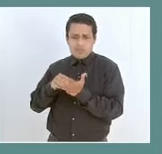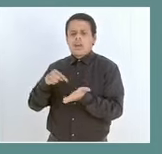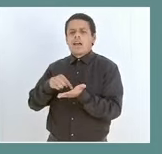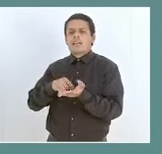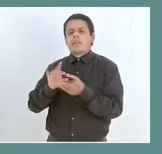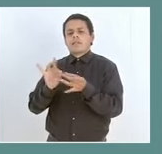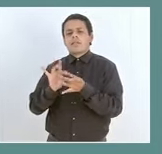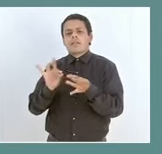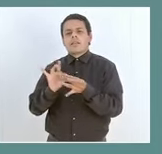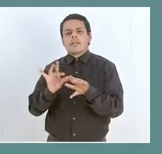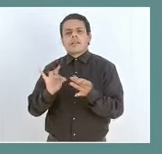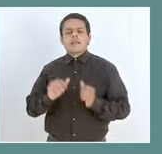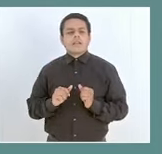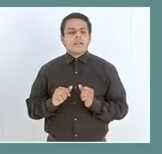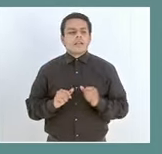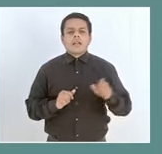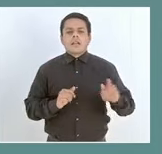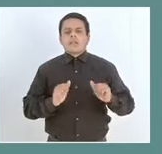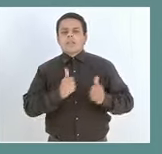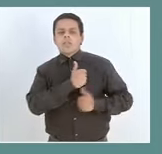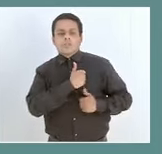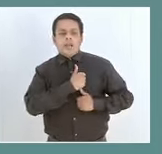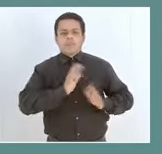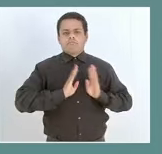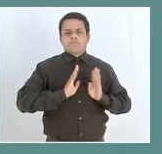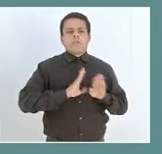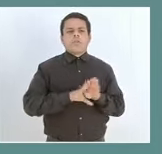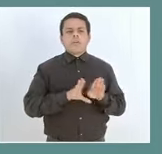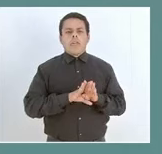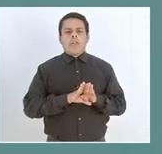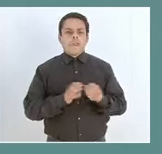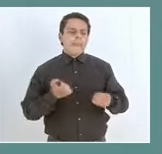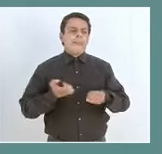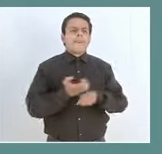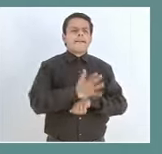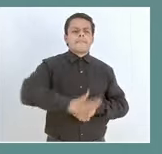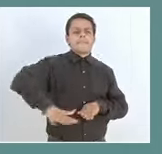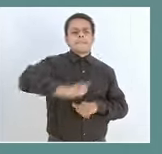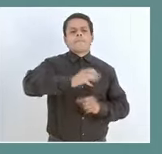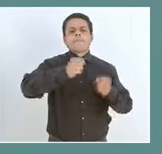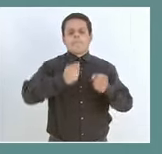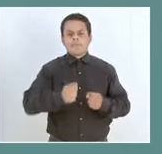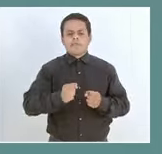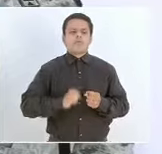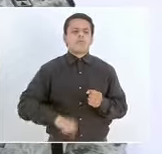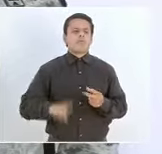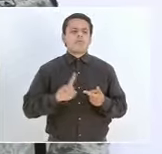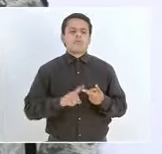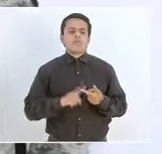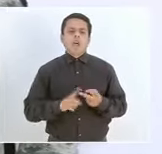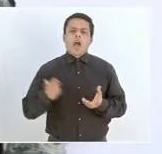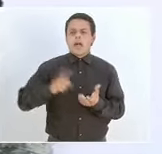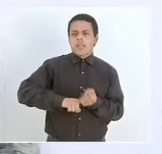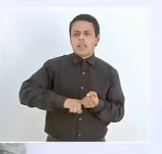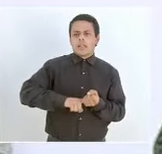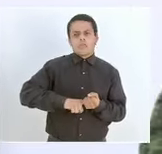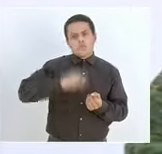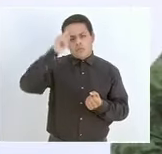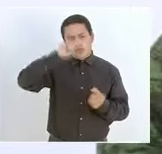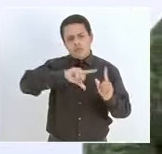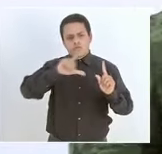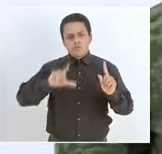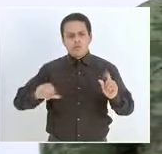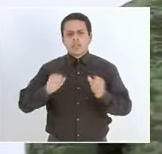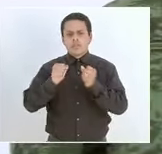tenían que ocuparse de la seguridad del Estado, la seguridad interior